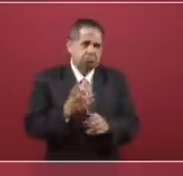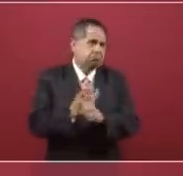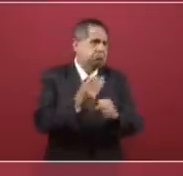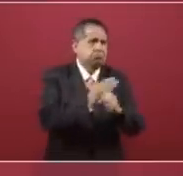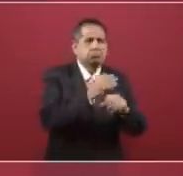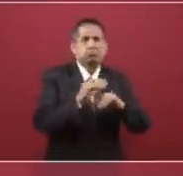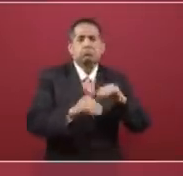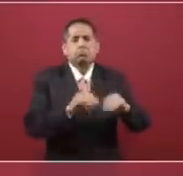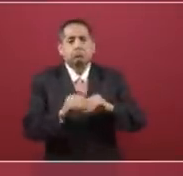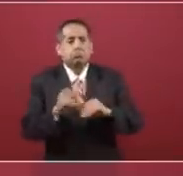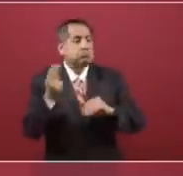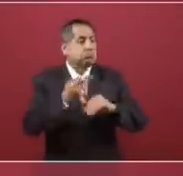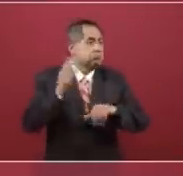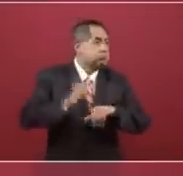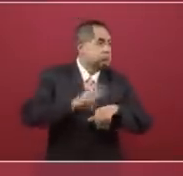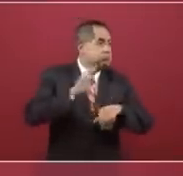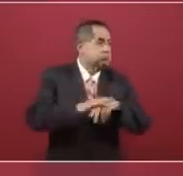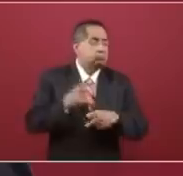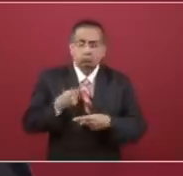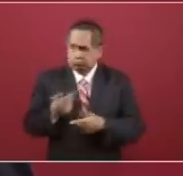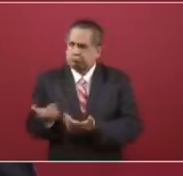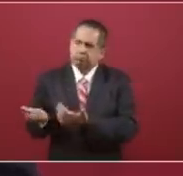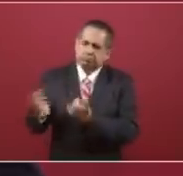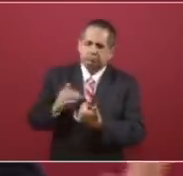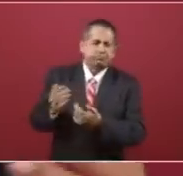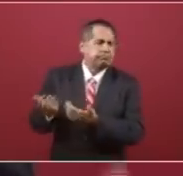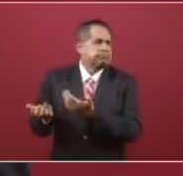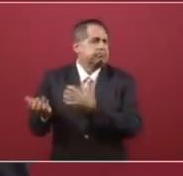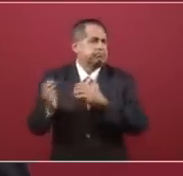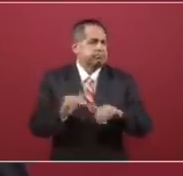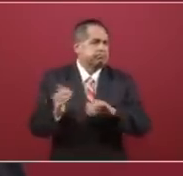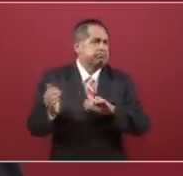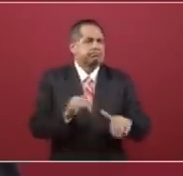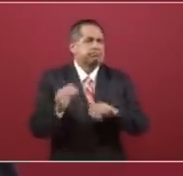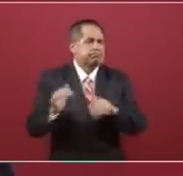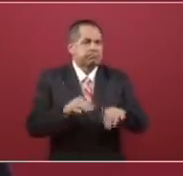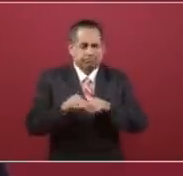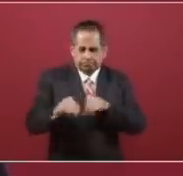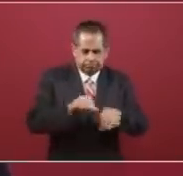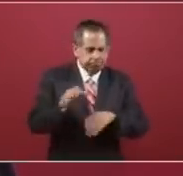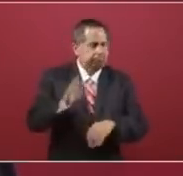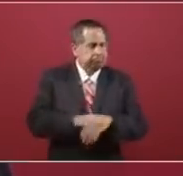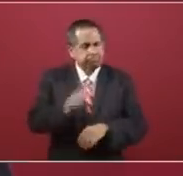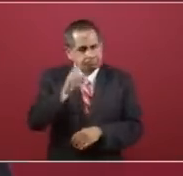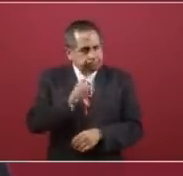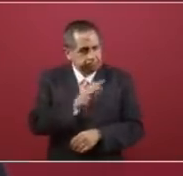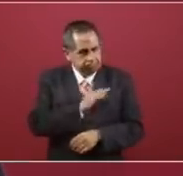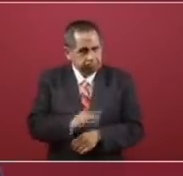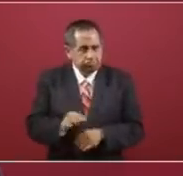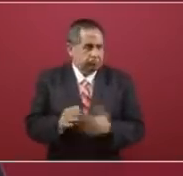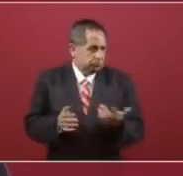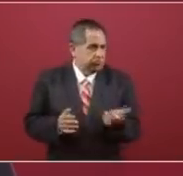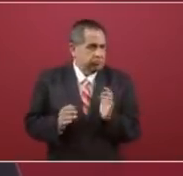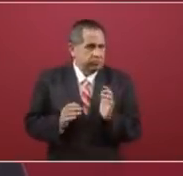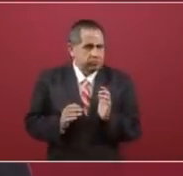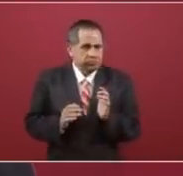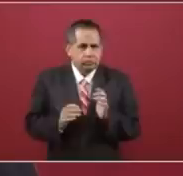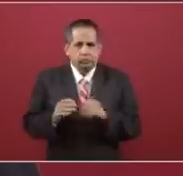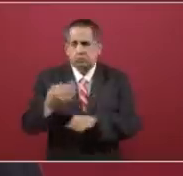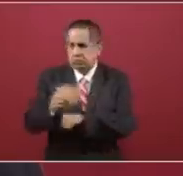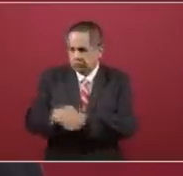y que si se requieren más trabajadores pues se puedan incorporar. Sean